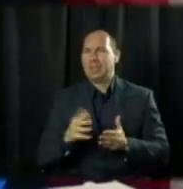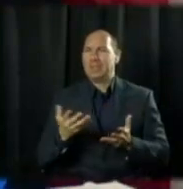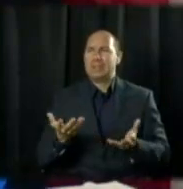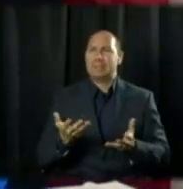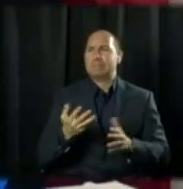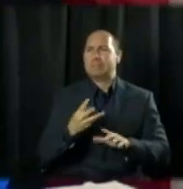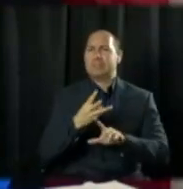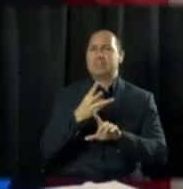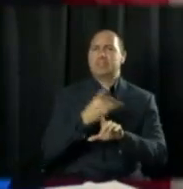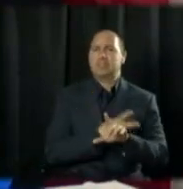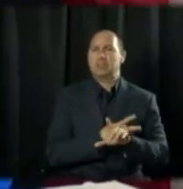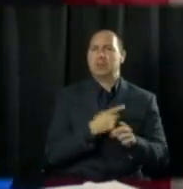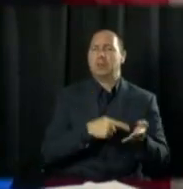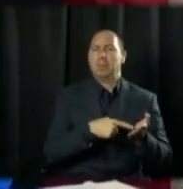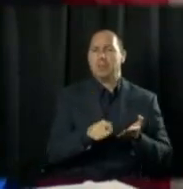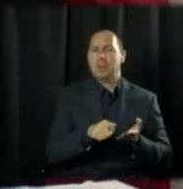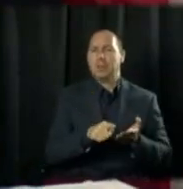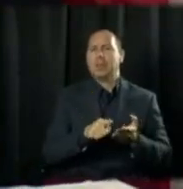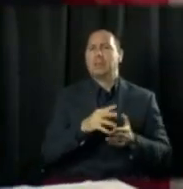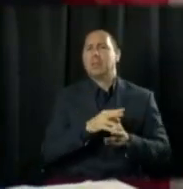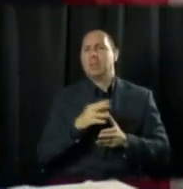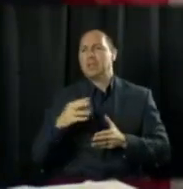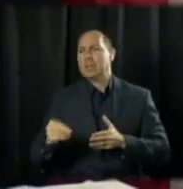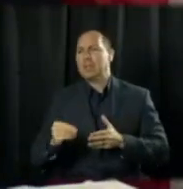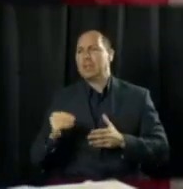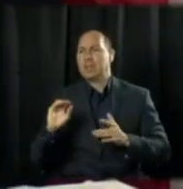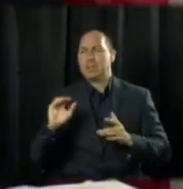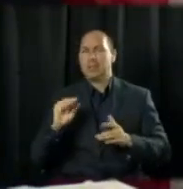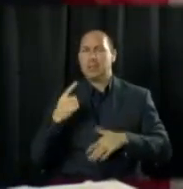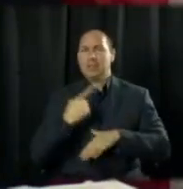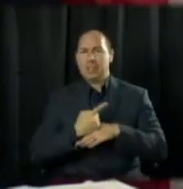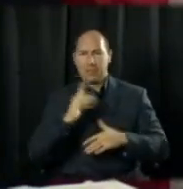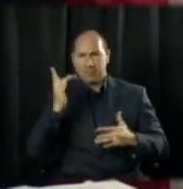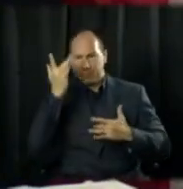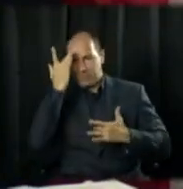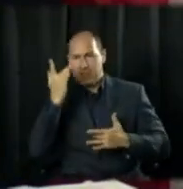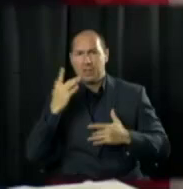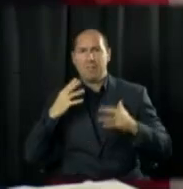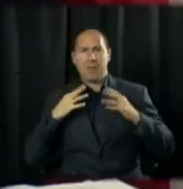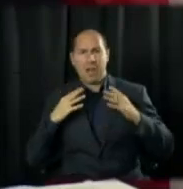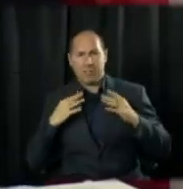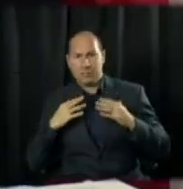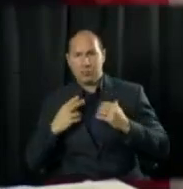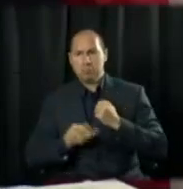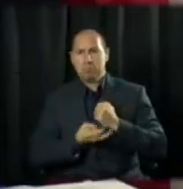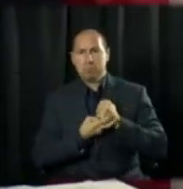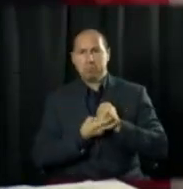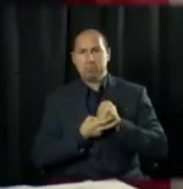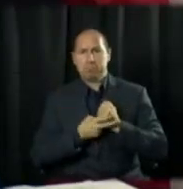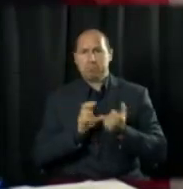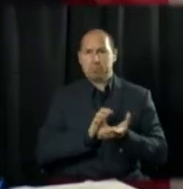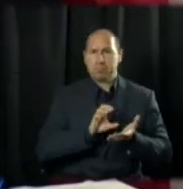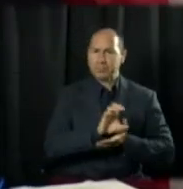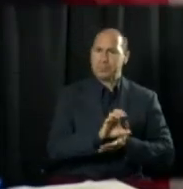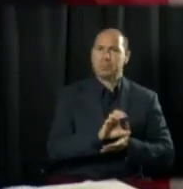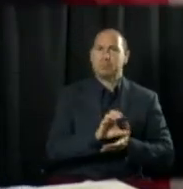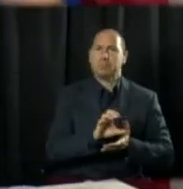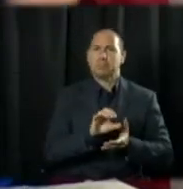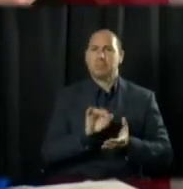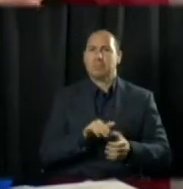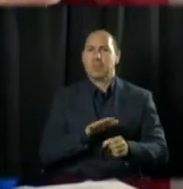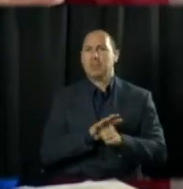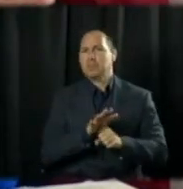de 6 meses más vacaciones acumuladas y enfermedad y una cantidad para salud,